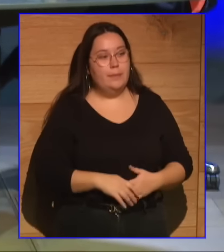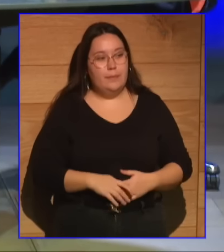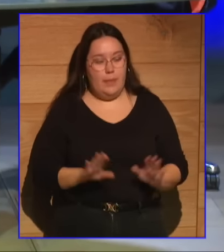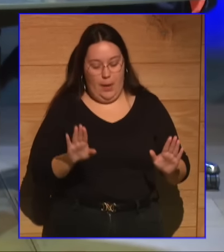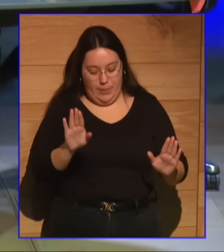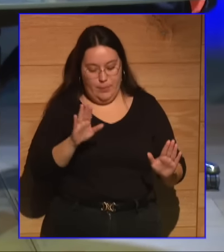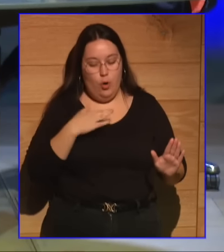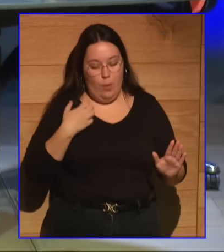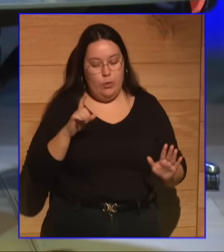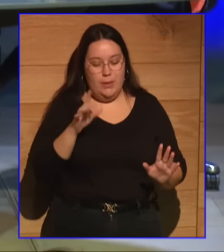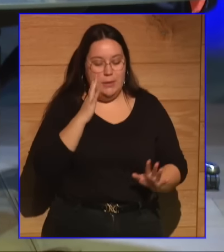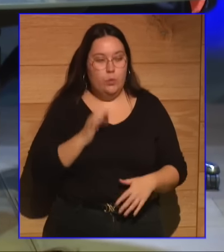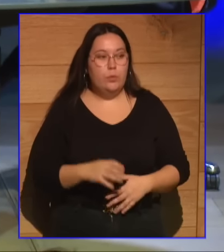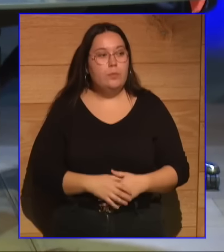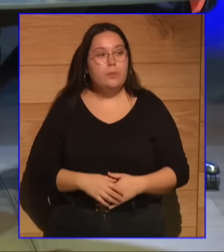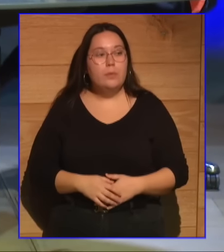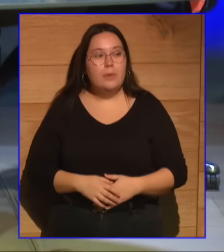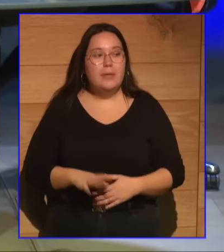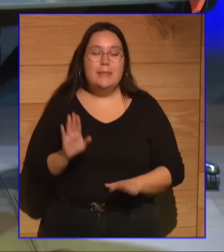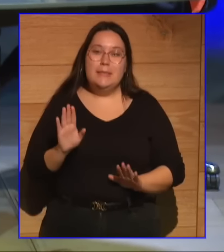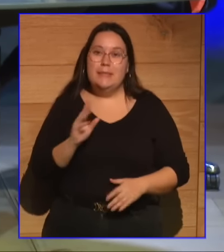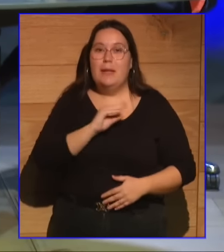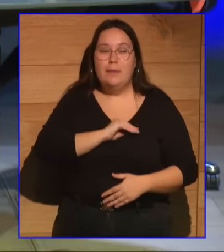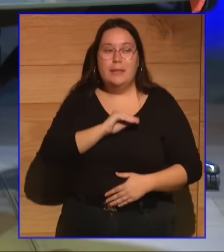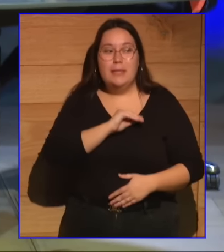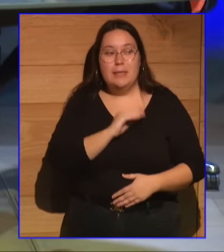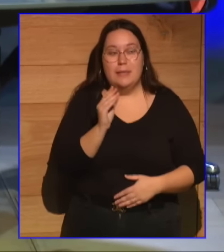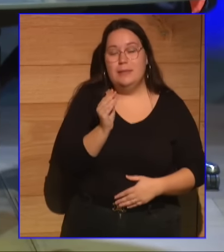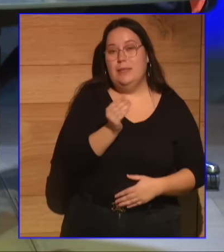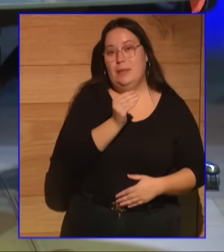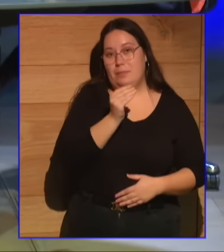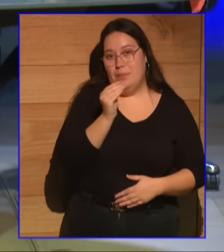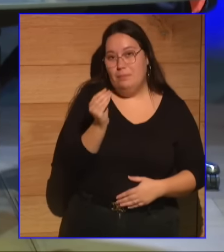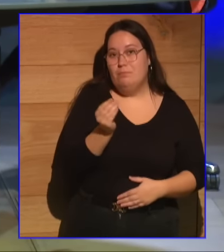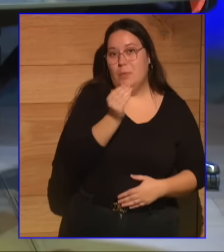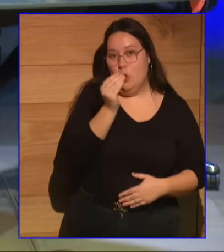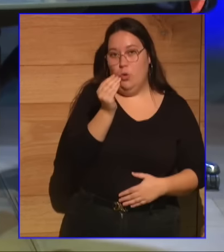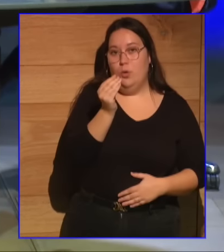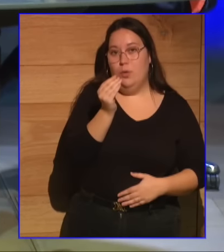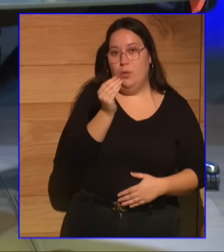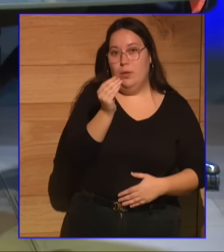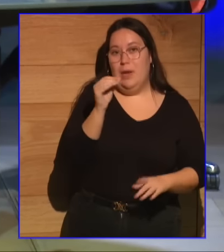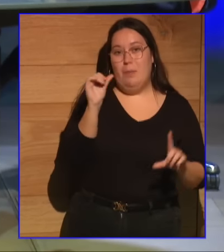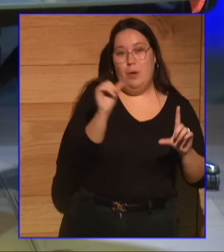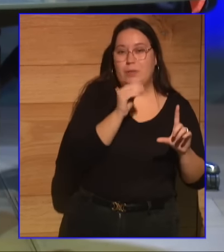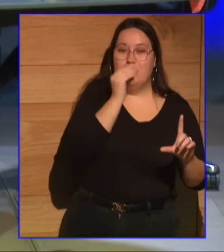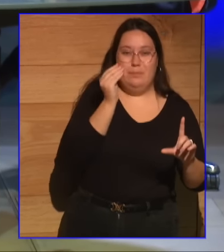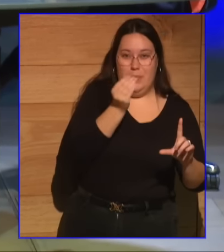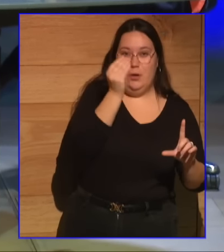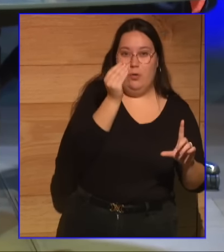doler. Está bastante mejor toda la acción en la película que en la novela.